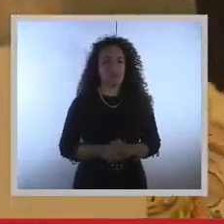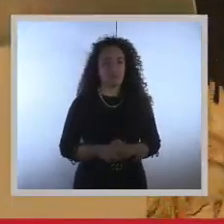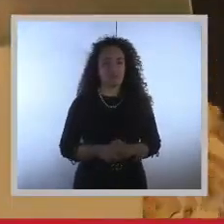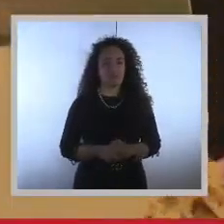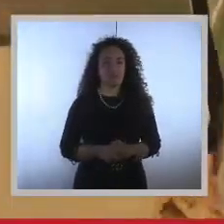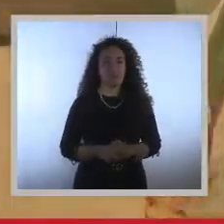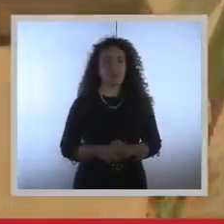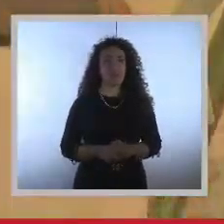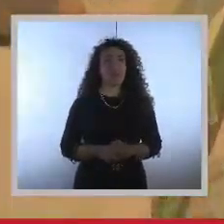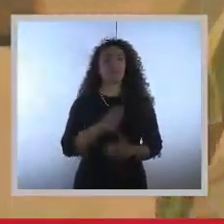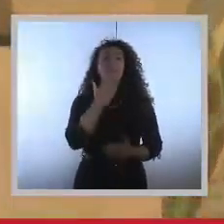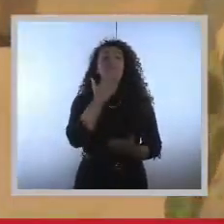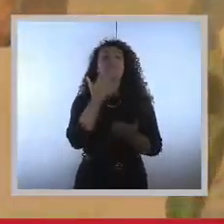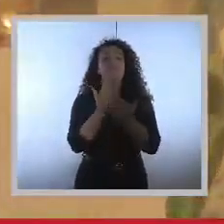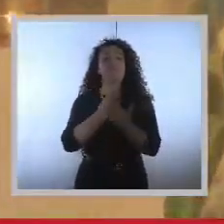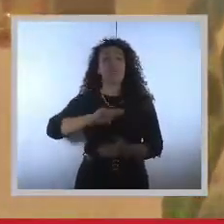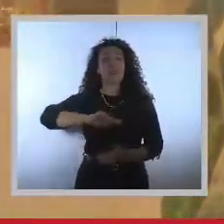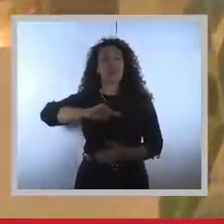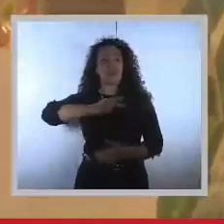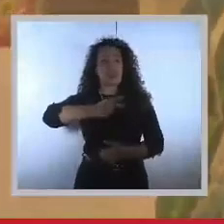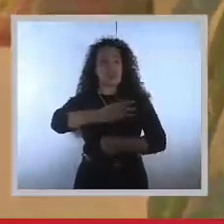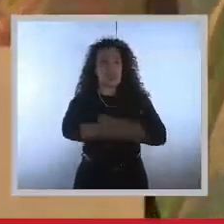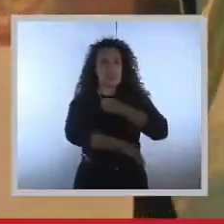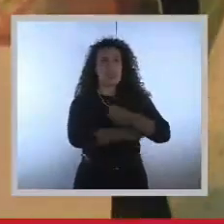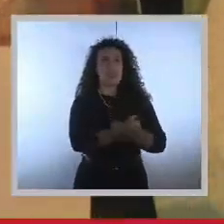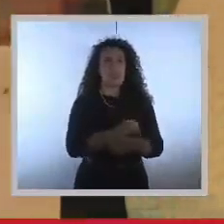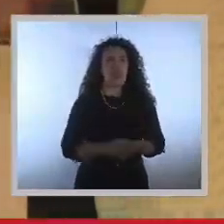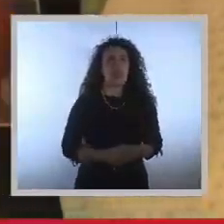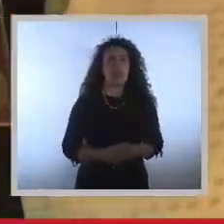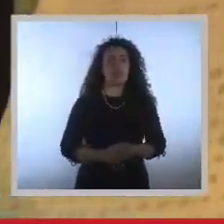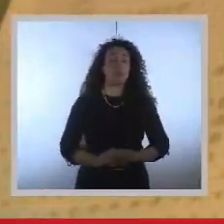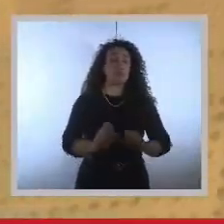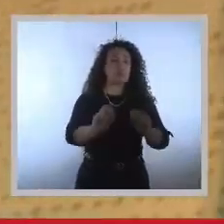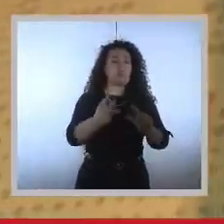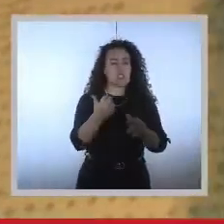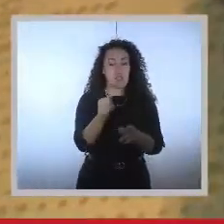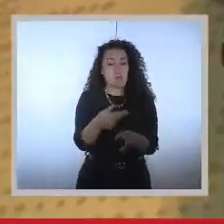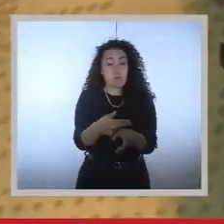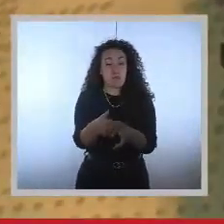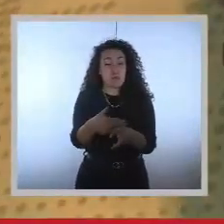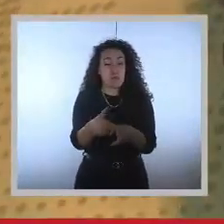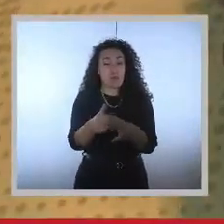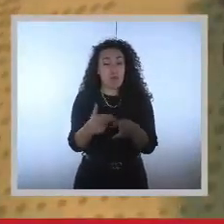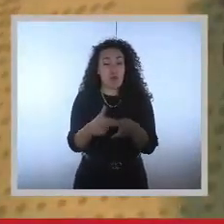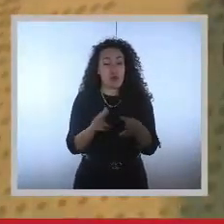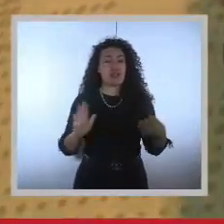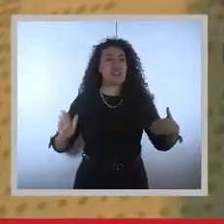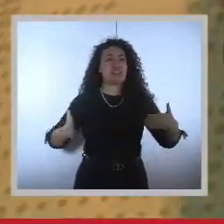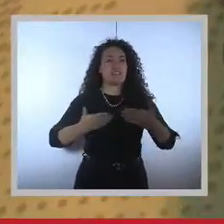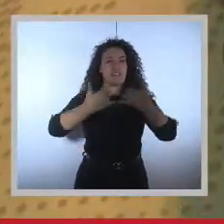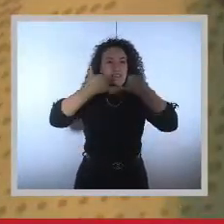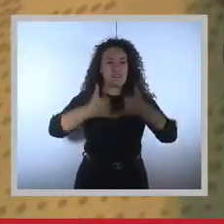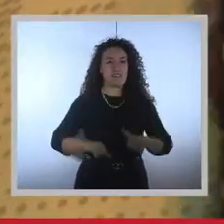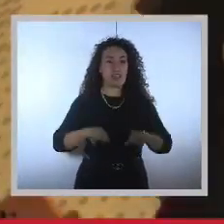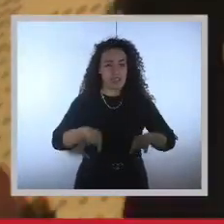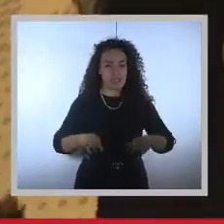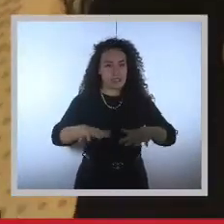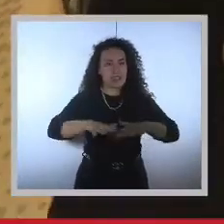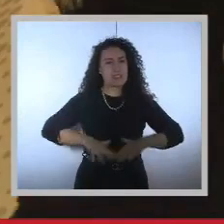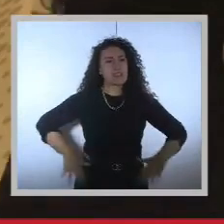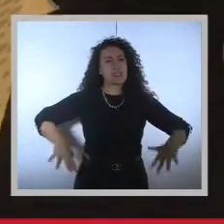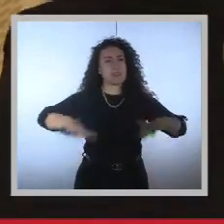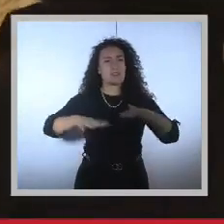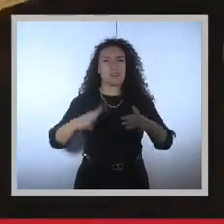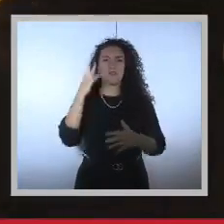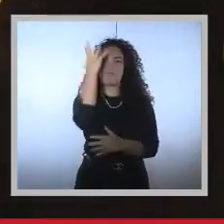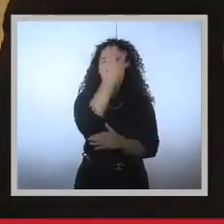Muchas gracias, viceministra. Bueno, ya nos acercamos al cierre de esta hermosa ceremonia